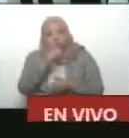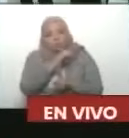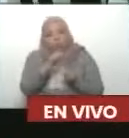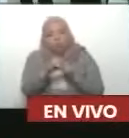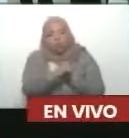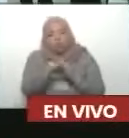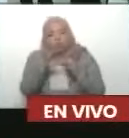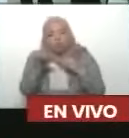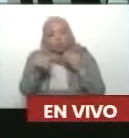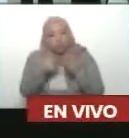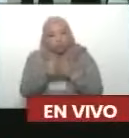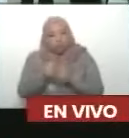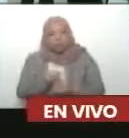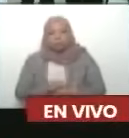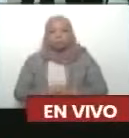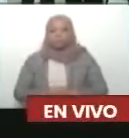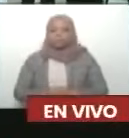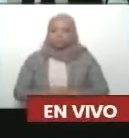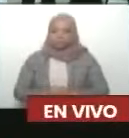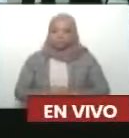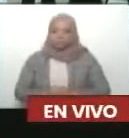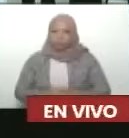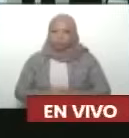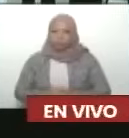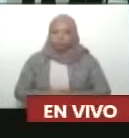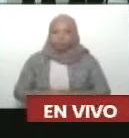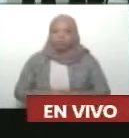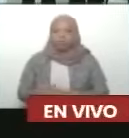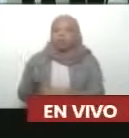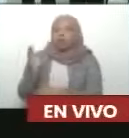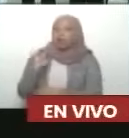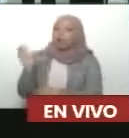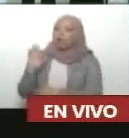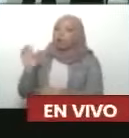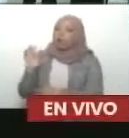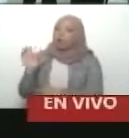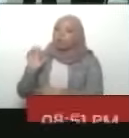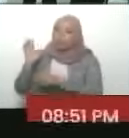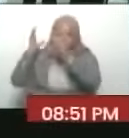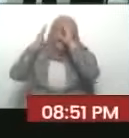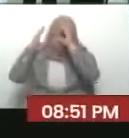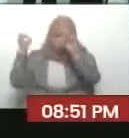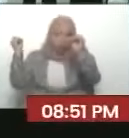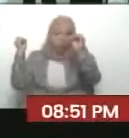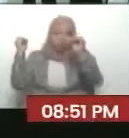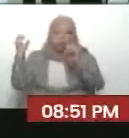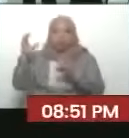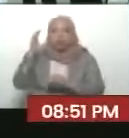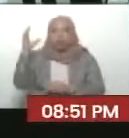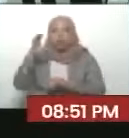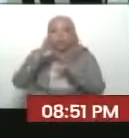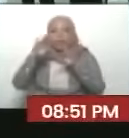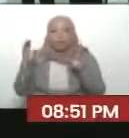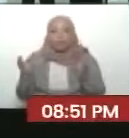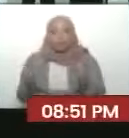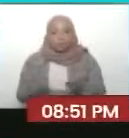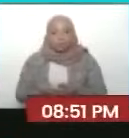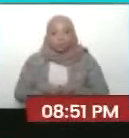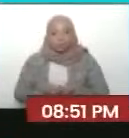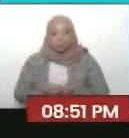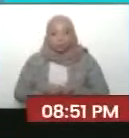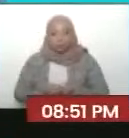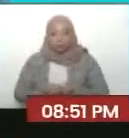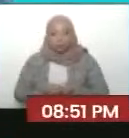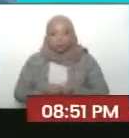etc. Luego hice una conferencia con todos nuestros embajadores y cónsules en el mundo.